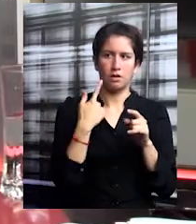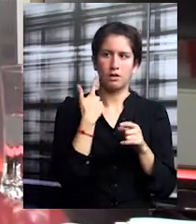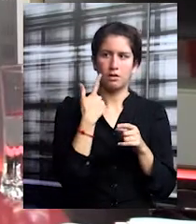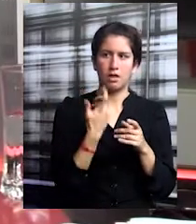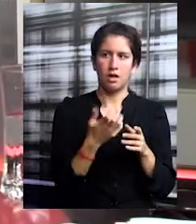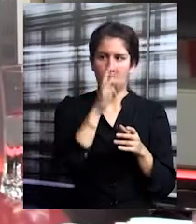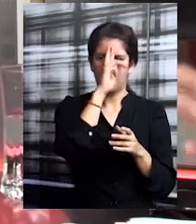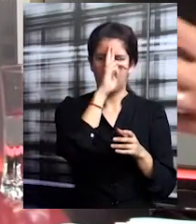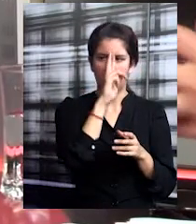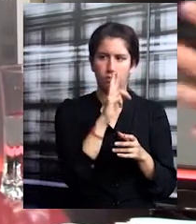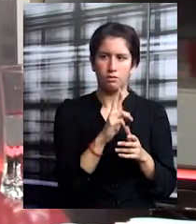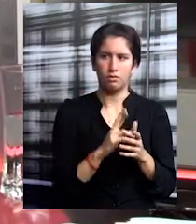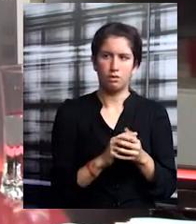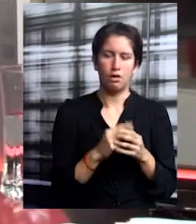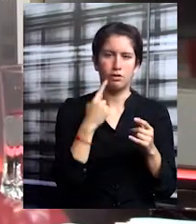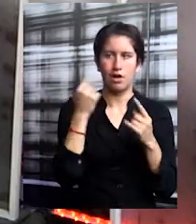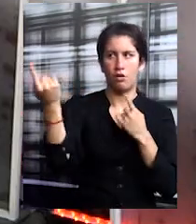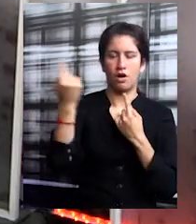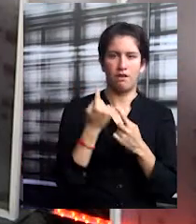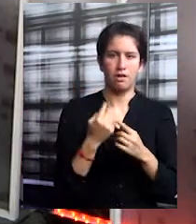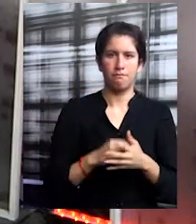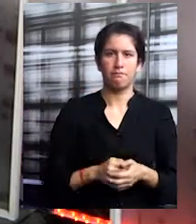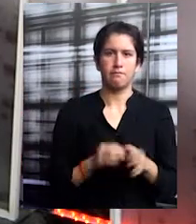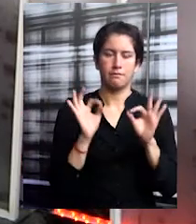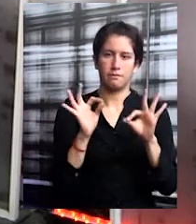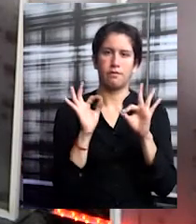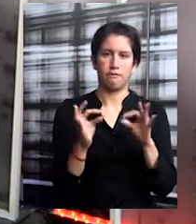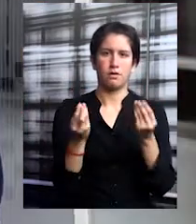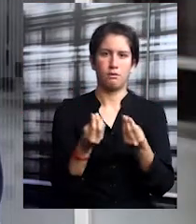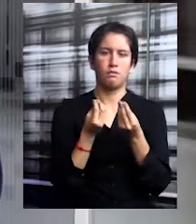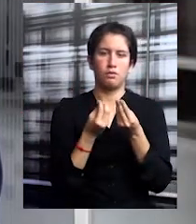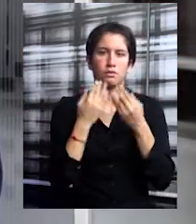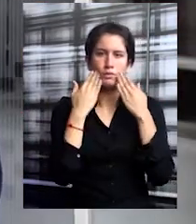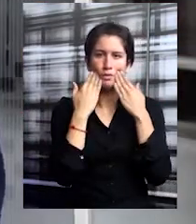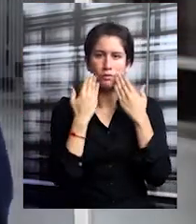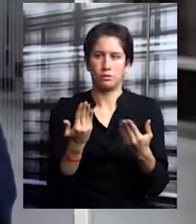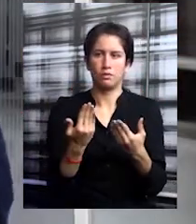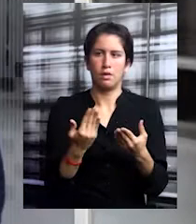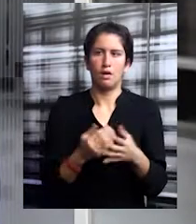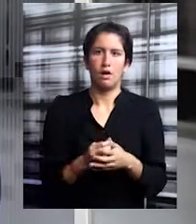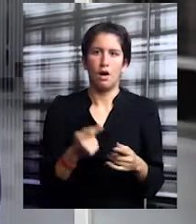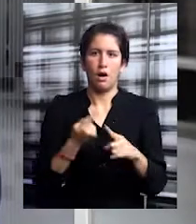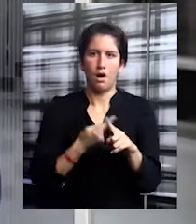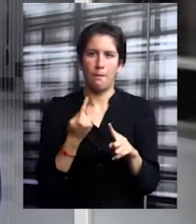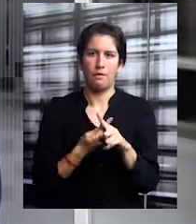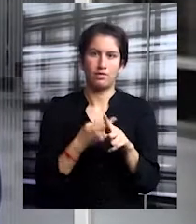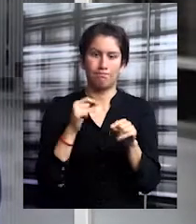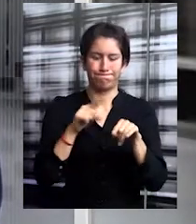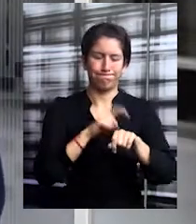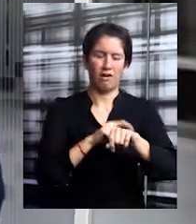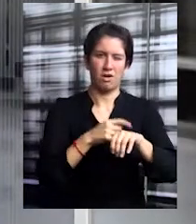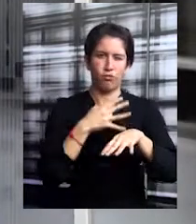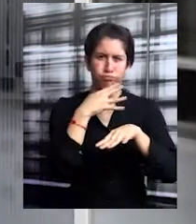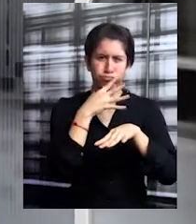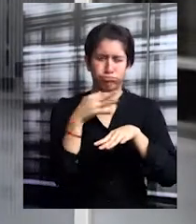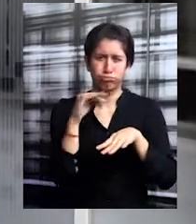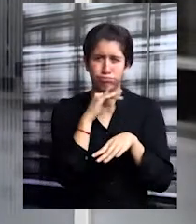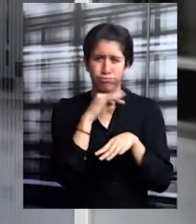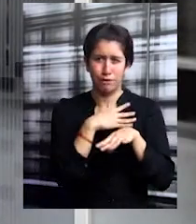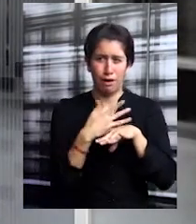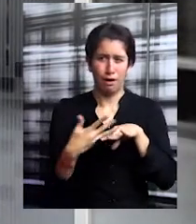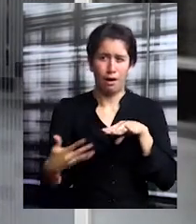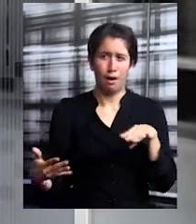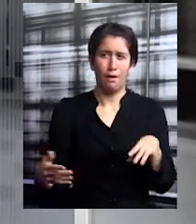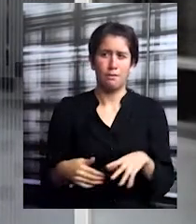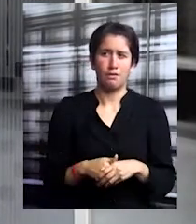tiene. Perfecto, alcalde. Un gusto haber conversado con usted. Se nos pasó rápidamente el tiempo. Insisto, creo que es bueno poder tener este tipo de conversaciones